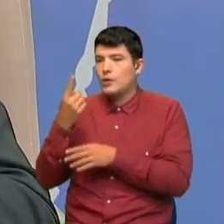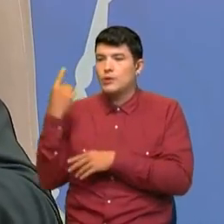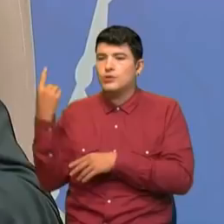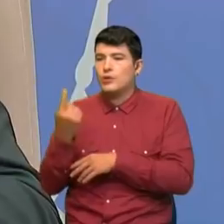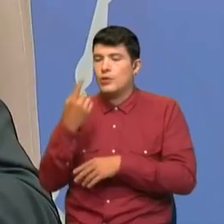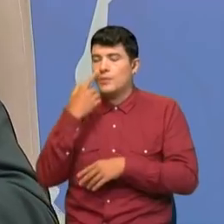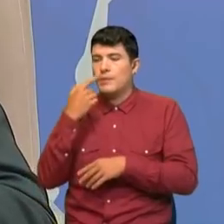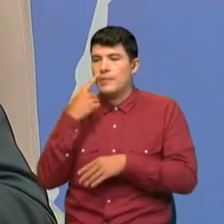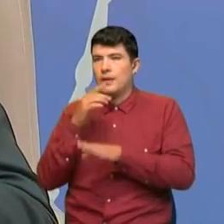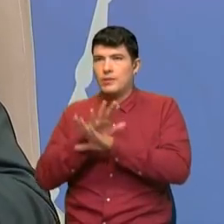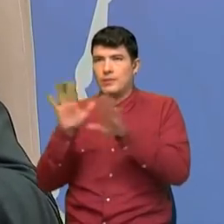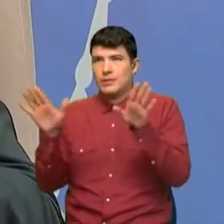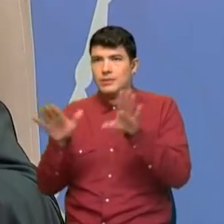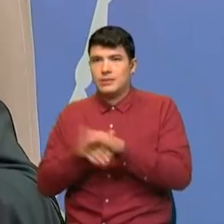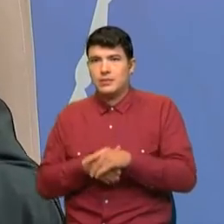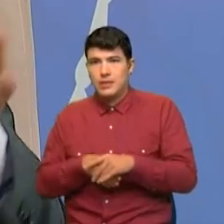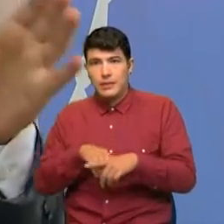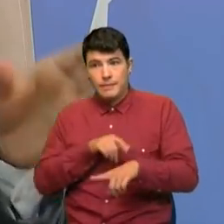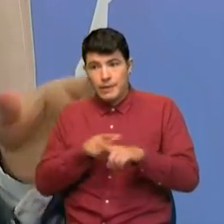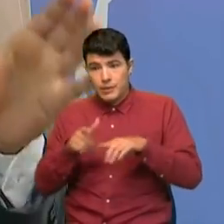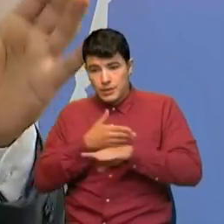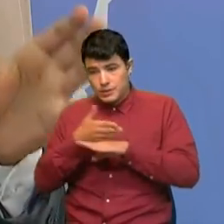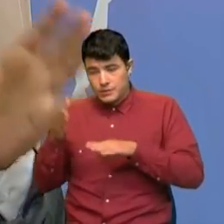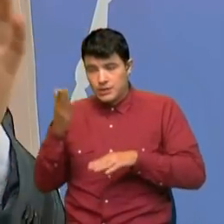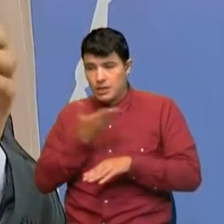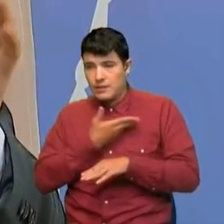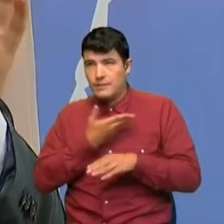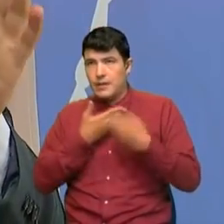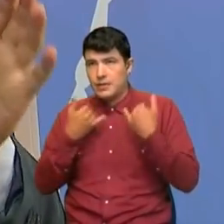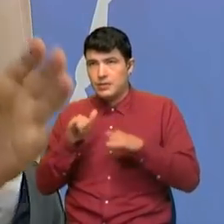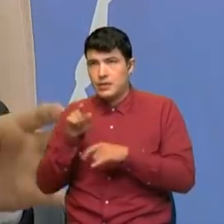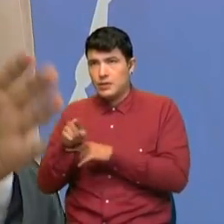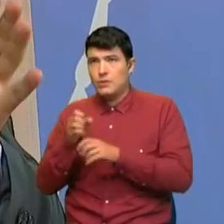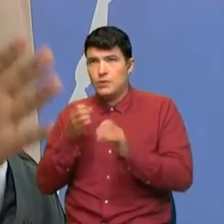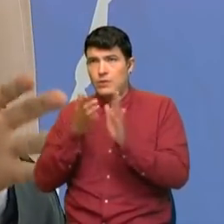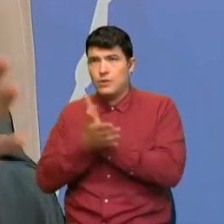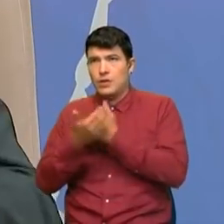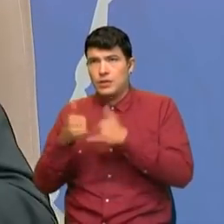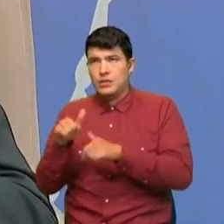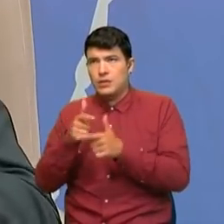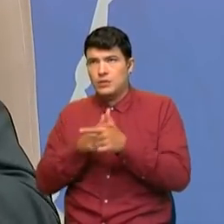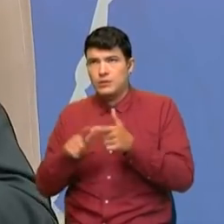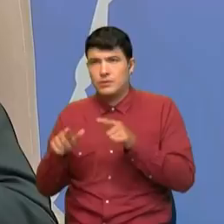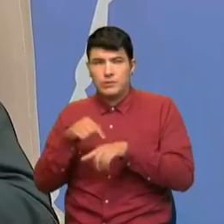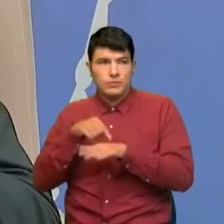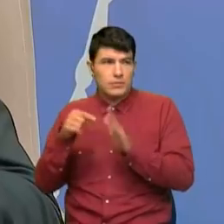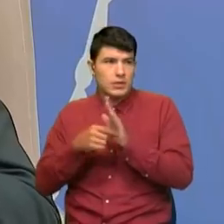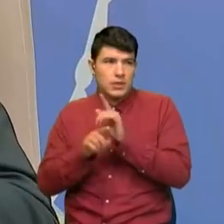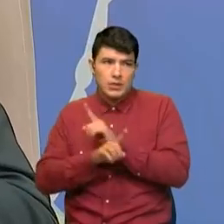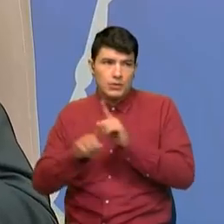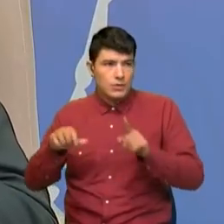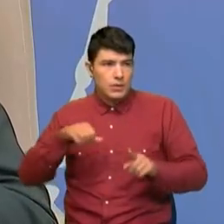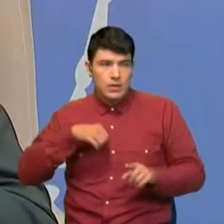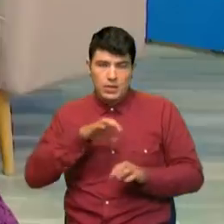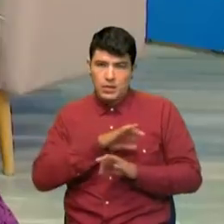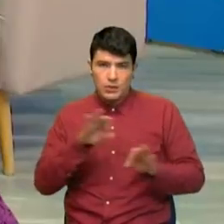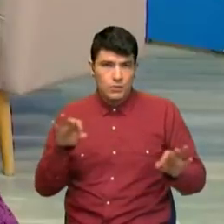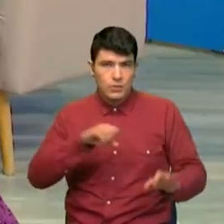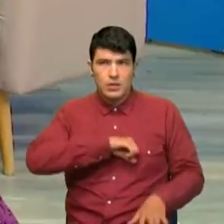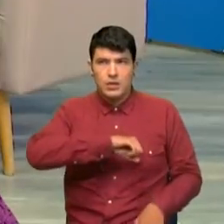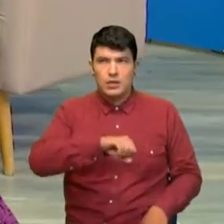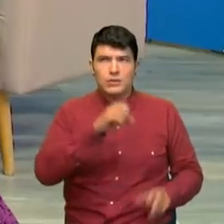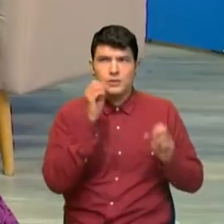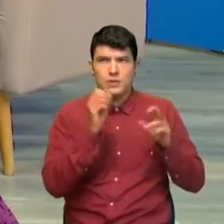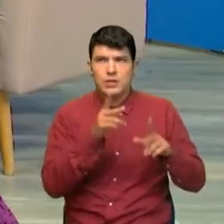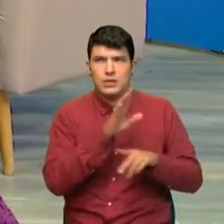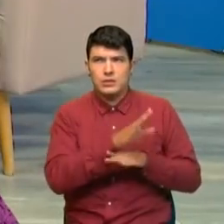¿sí? Ya por parte de la mamá ya comenta que ya los repartió como claro, tal y no tendrían, ya no tendrían más derecho tener